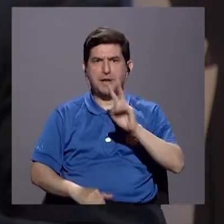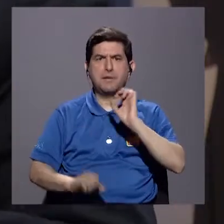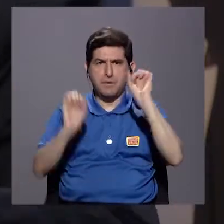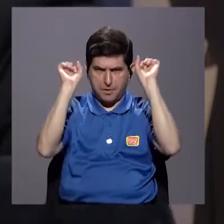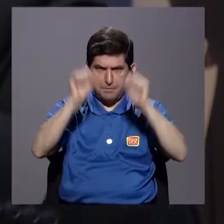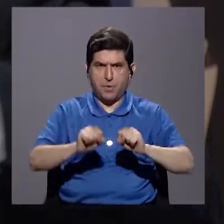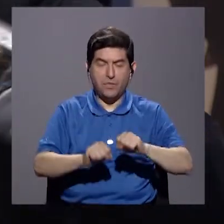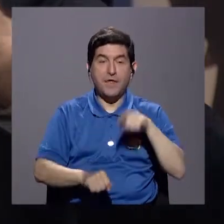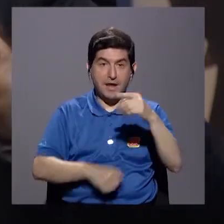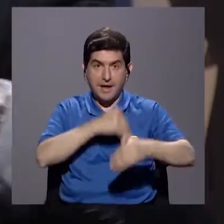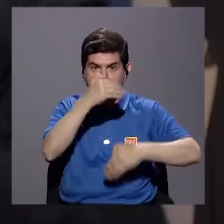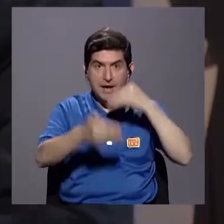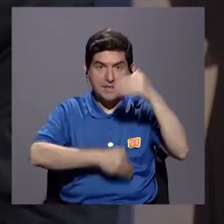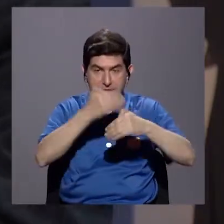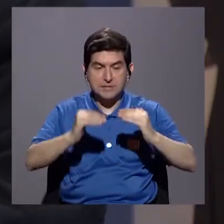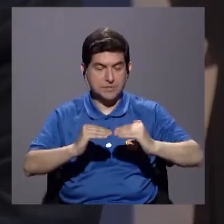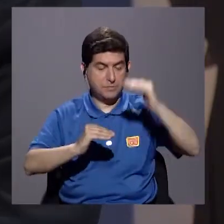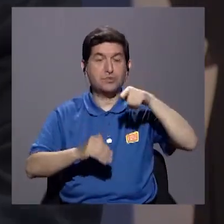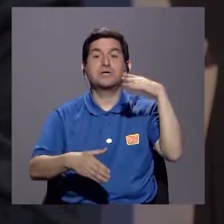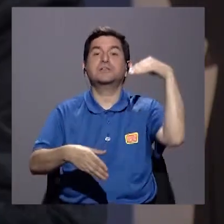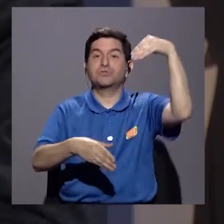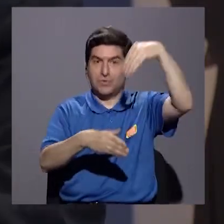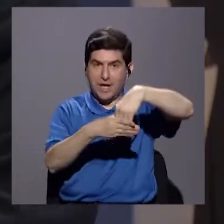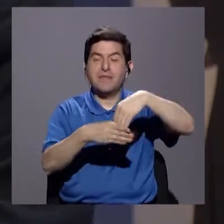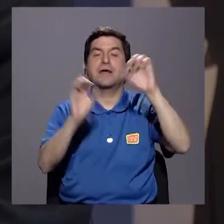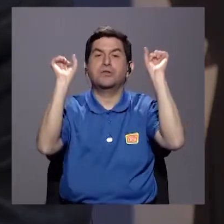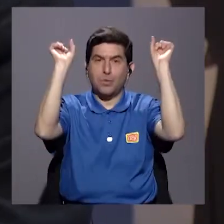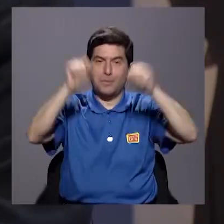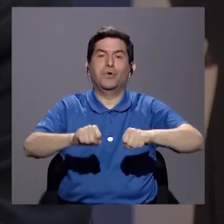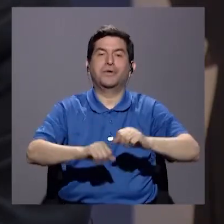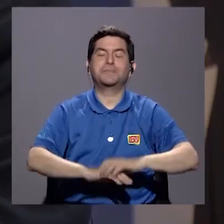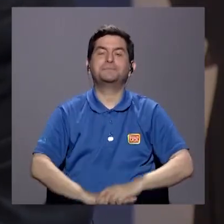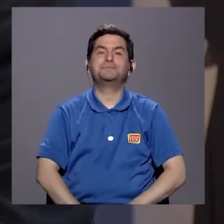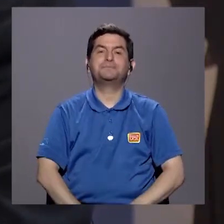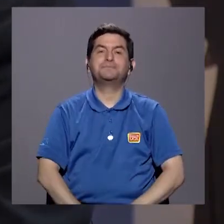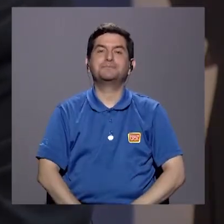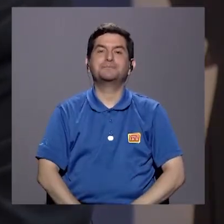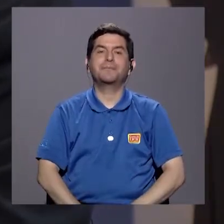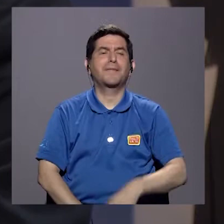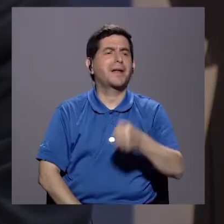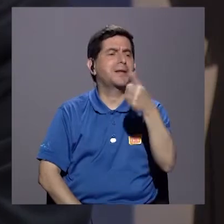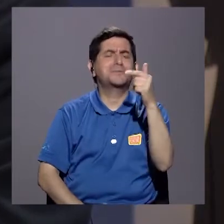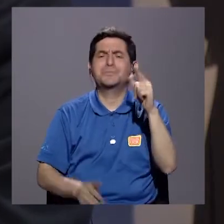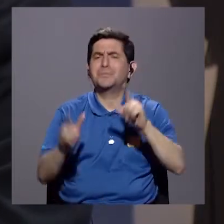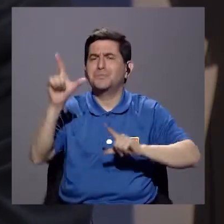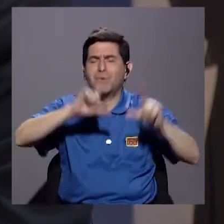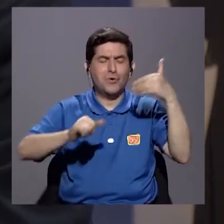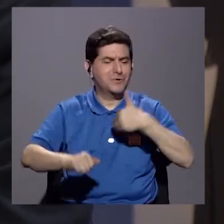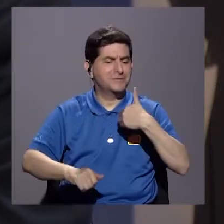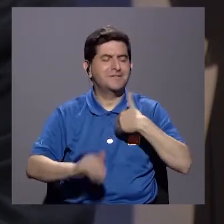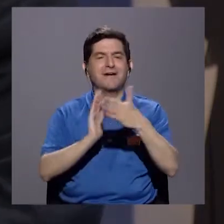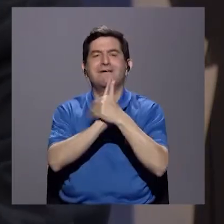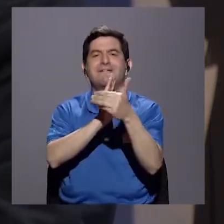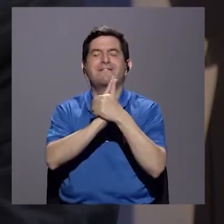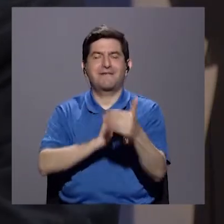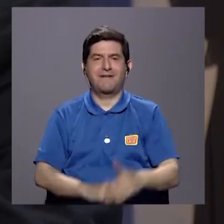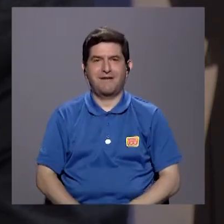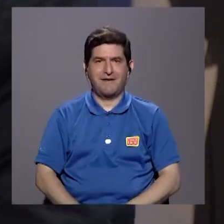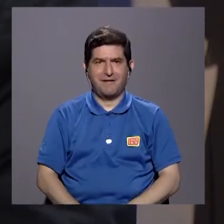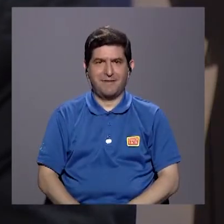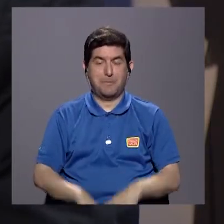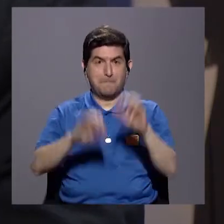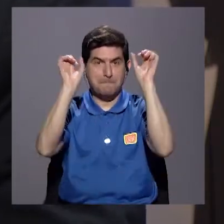puede hacer. Bueno, ese proceso de escalamiento se hace ahí, o se puede hacer en el Senat. Es de los pocos laboratorios que tiene esa capacidad, pues tiene